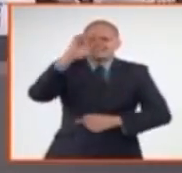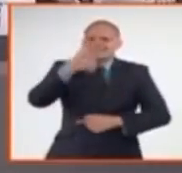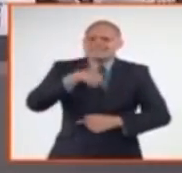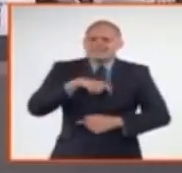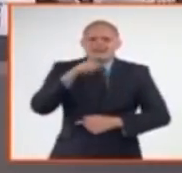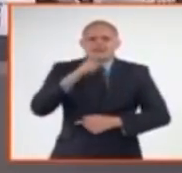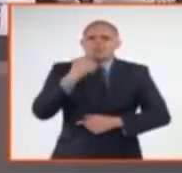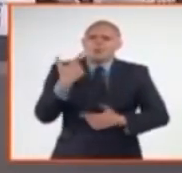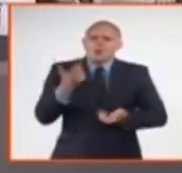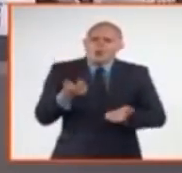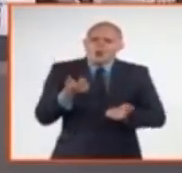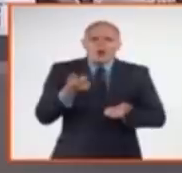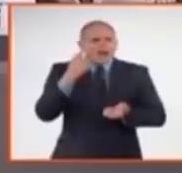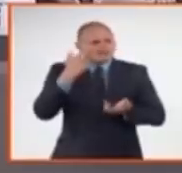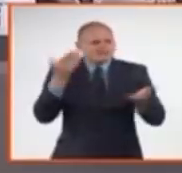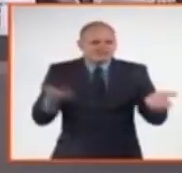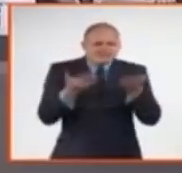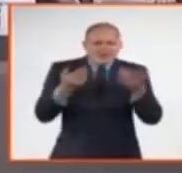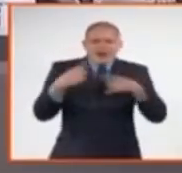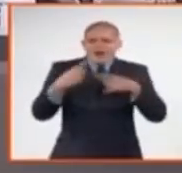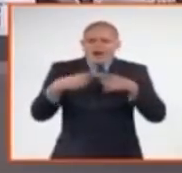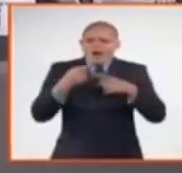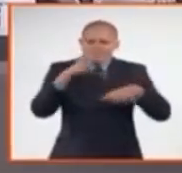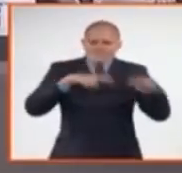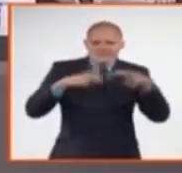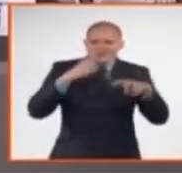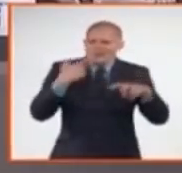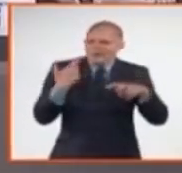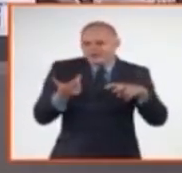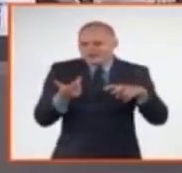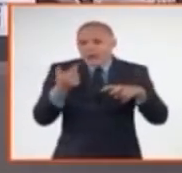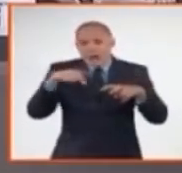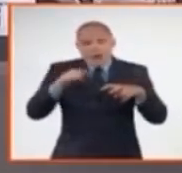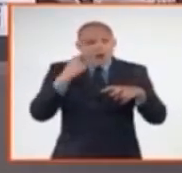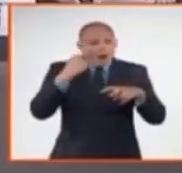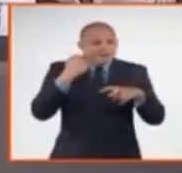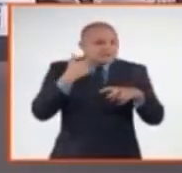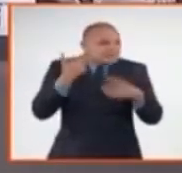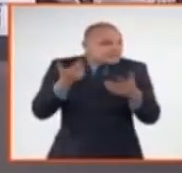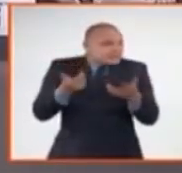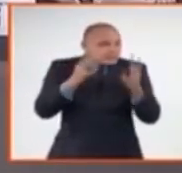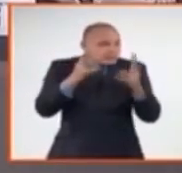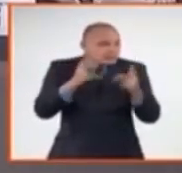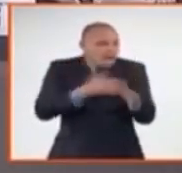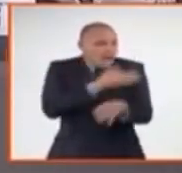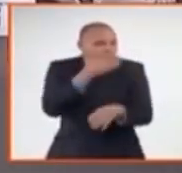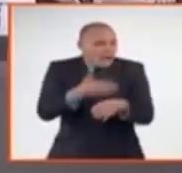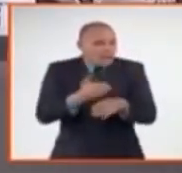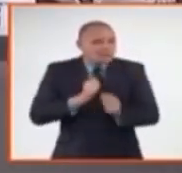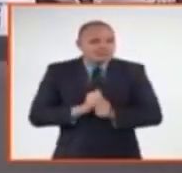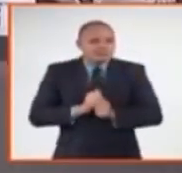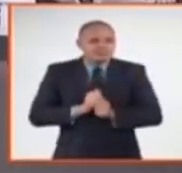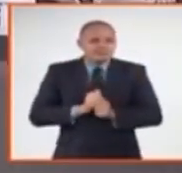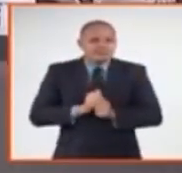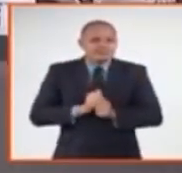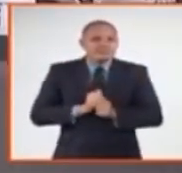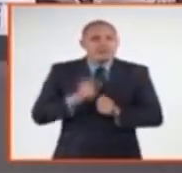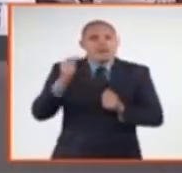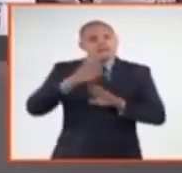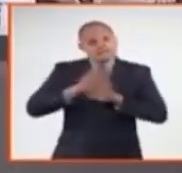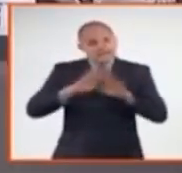con abdalá cuáles son pues los caminos que se siguen en ese empeño y mambisa qué esperanzas nos trae